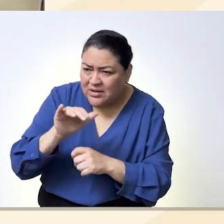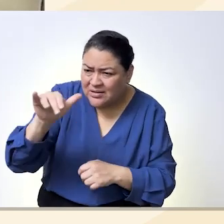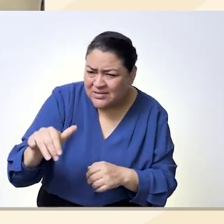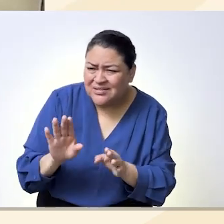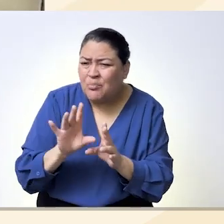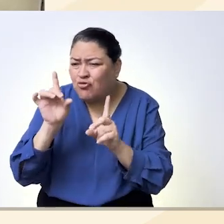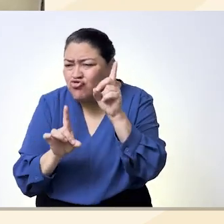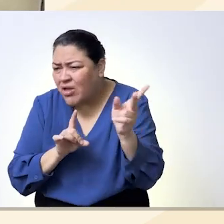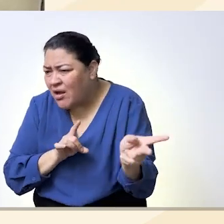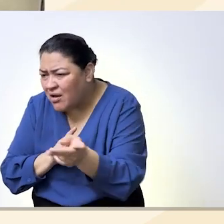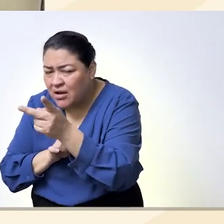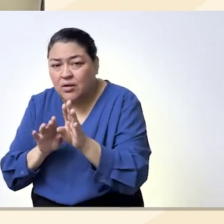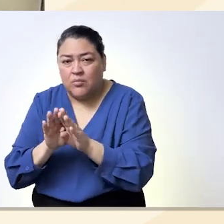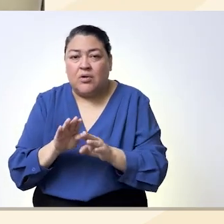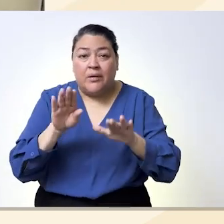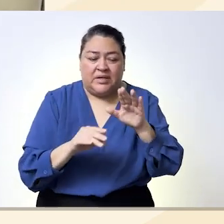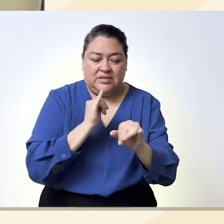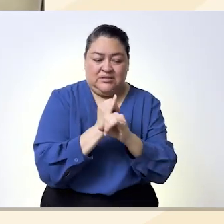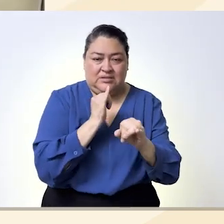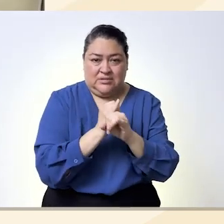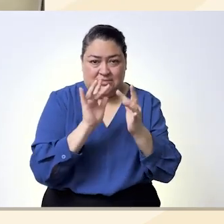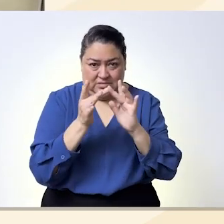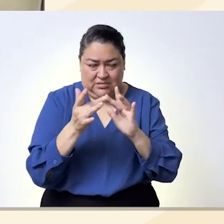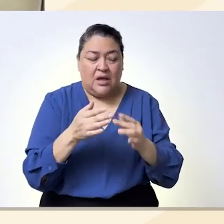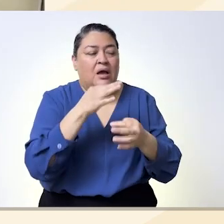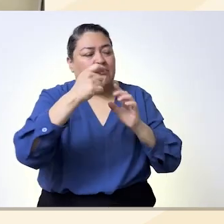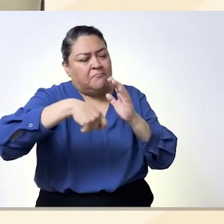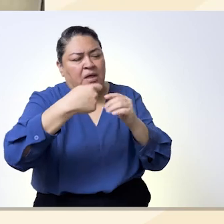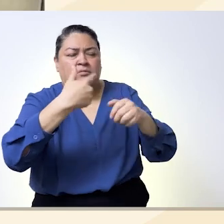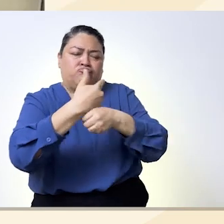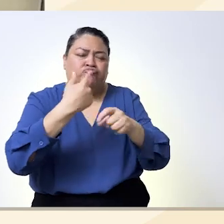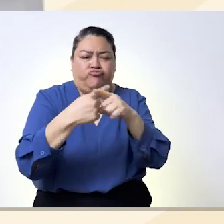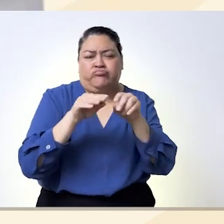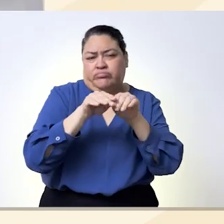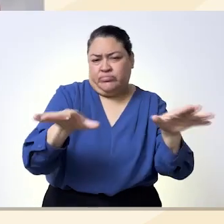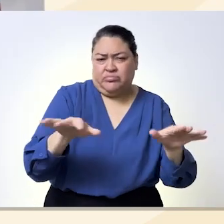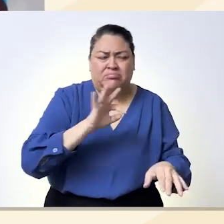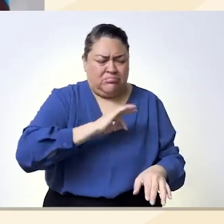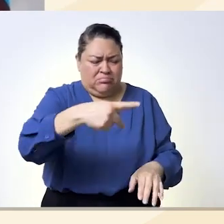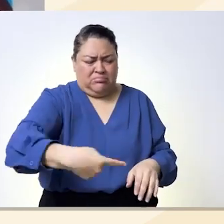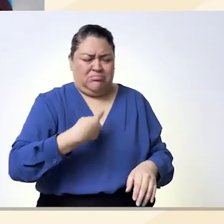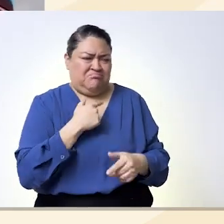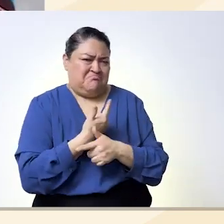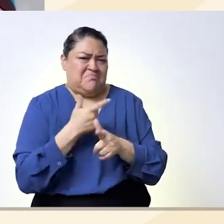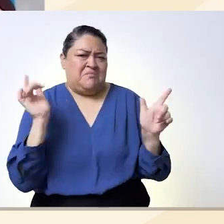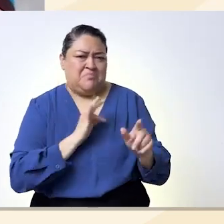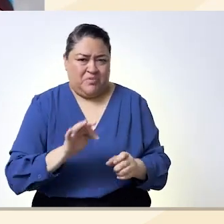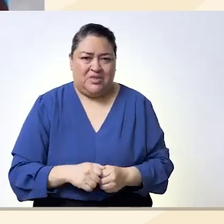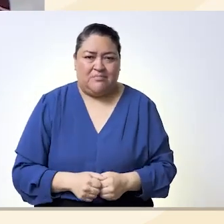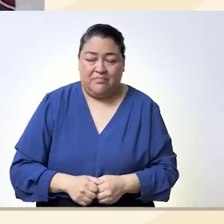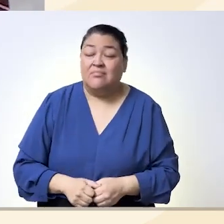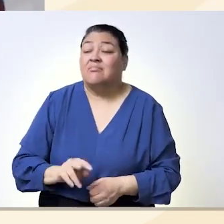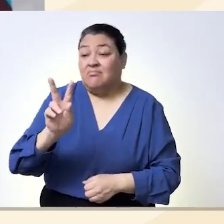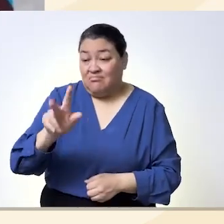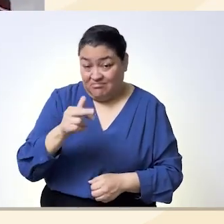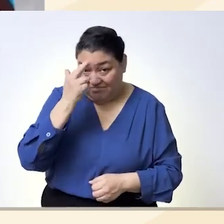sociales, ahí estamos, puedes preguntar algo. Sí, muchas veces la detección de uno cuando es persona adulta es como